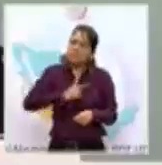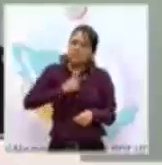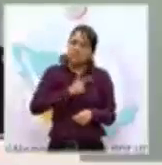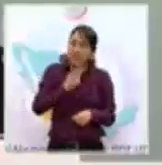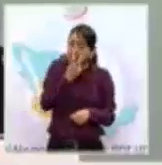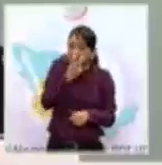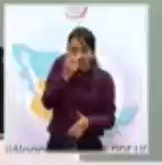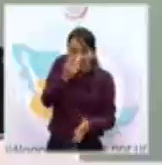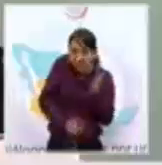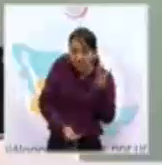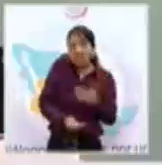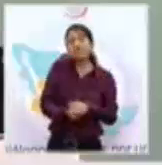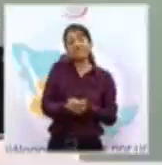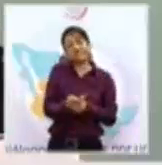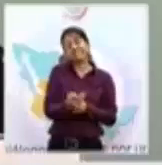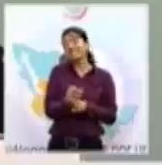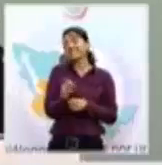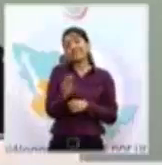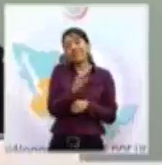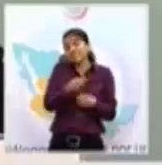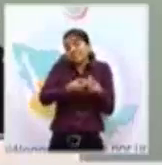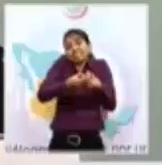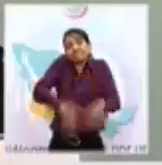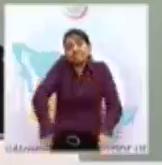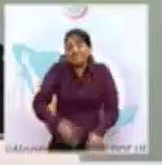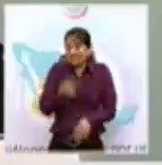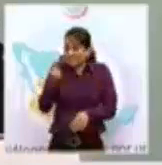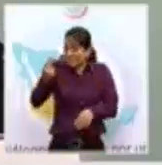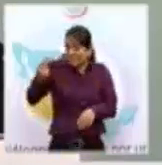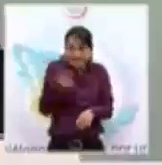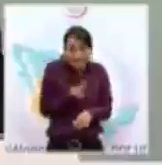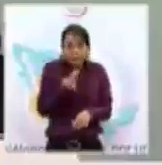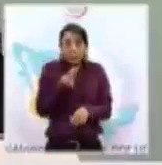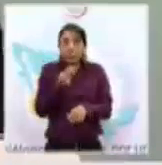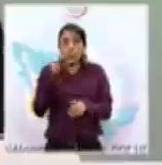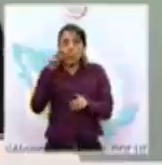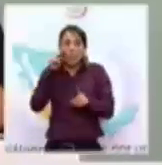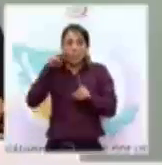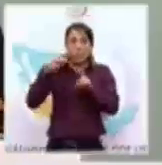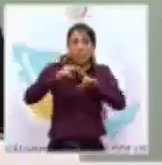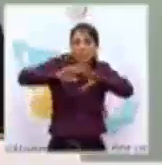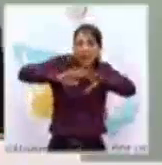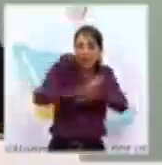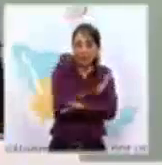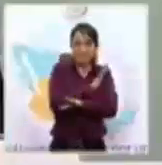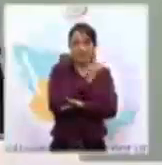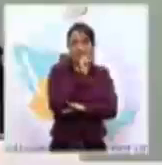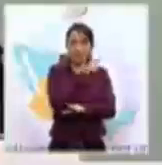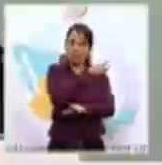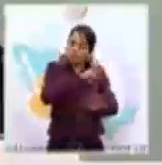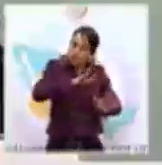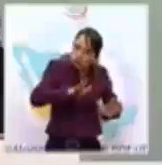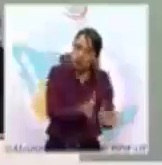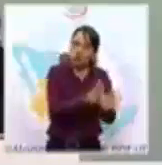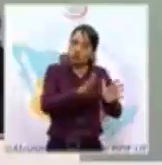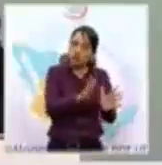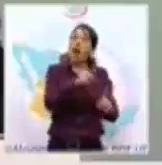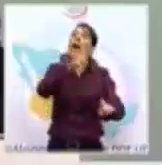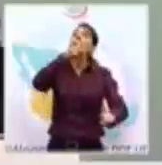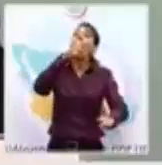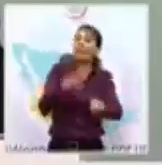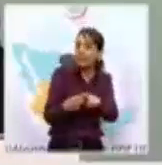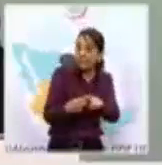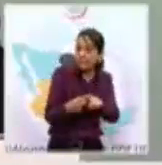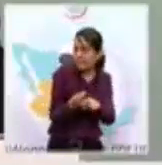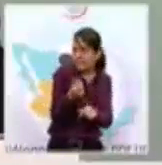desperdiciado una gran oportunidad. Necesitamos una visión que nos entusiasme a todos, pero muy especialmente a los maestros. Hago un